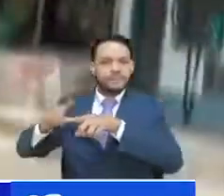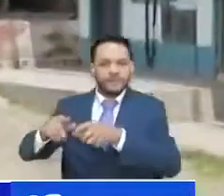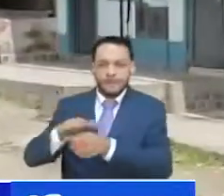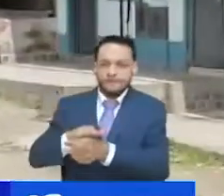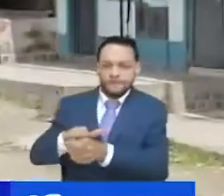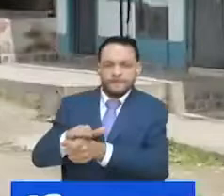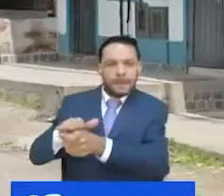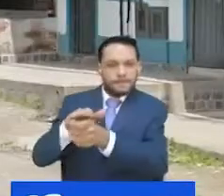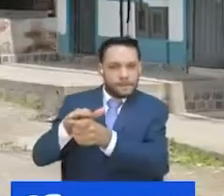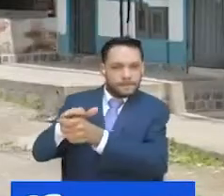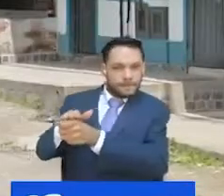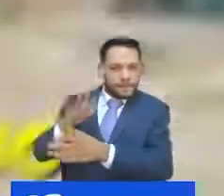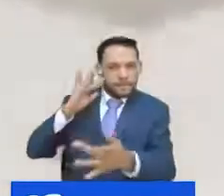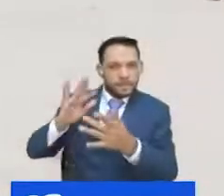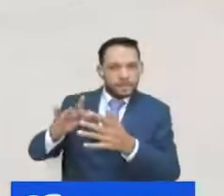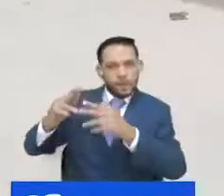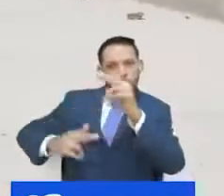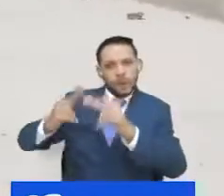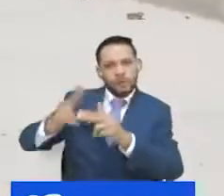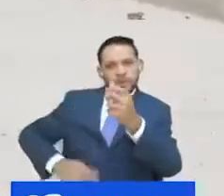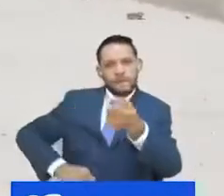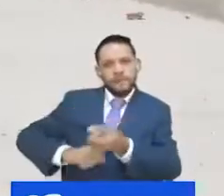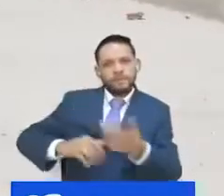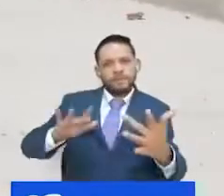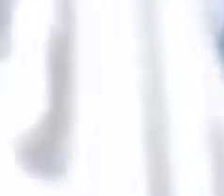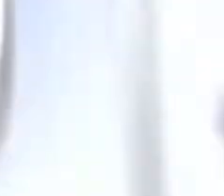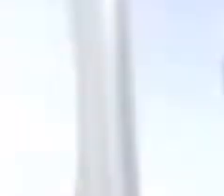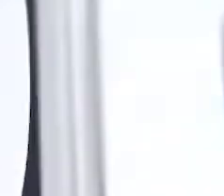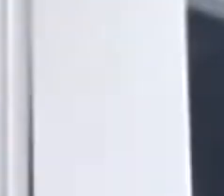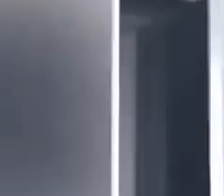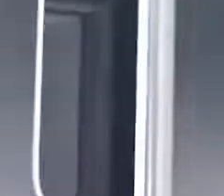La Angarilla, La Gramínea y El Recreo.